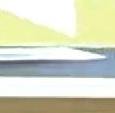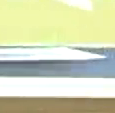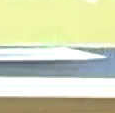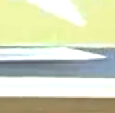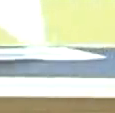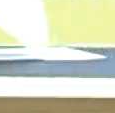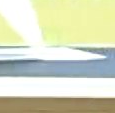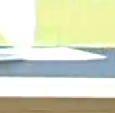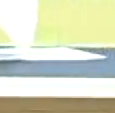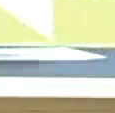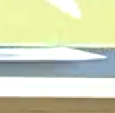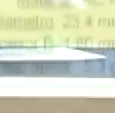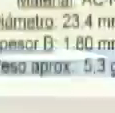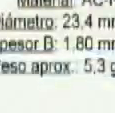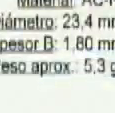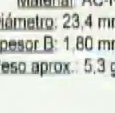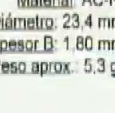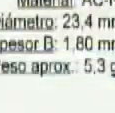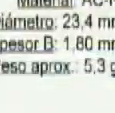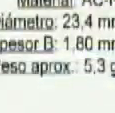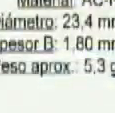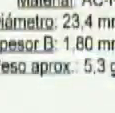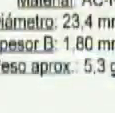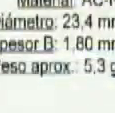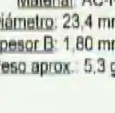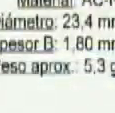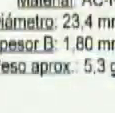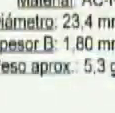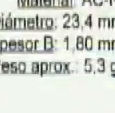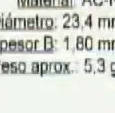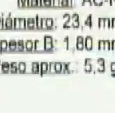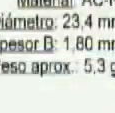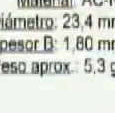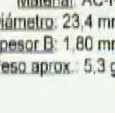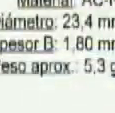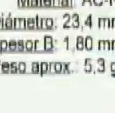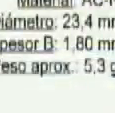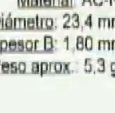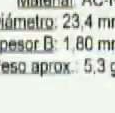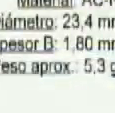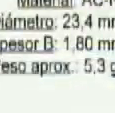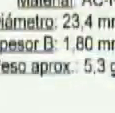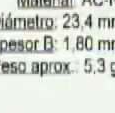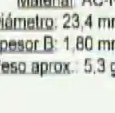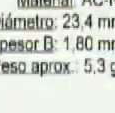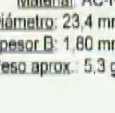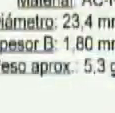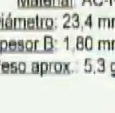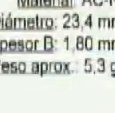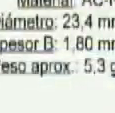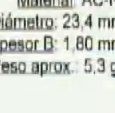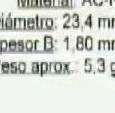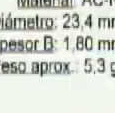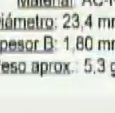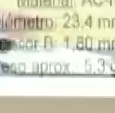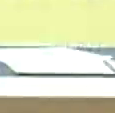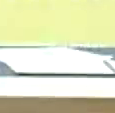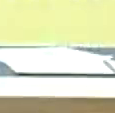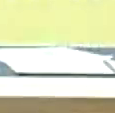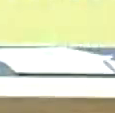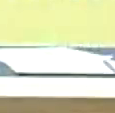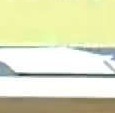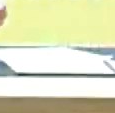0.25, lo que en nuestra niñez hablamos también del medio. Son monedas que también van a circular y